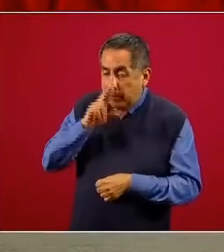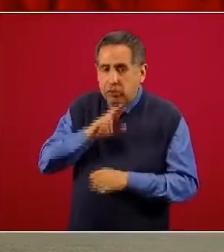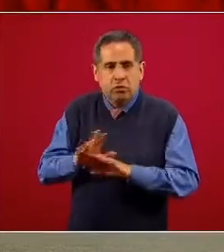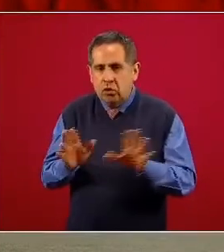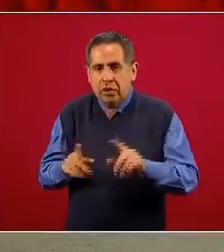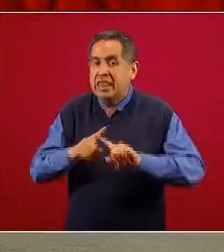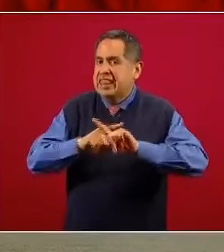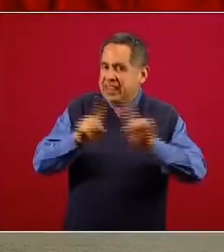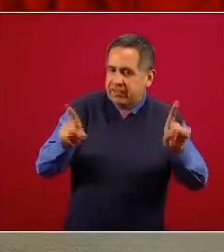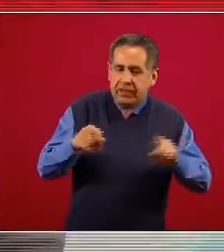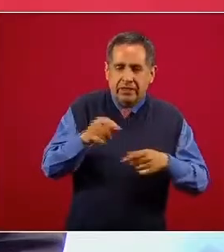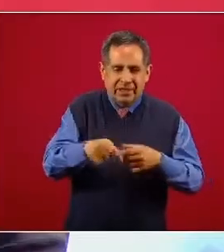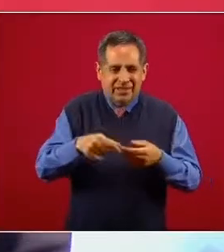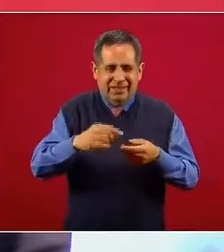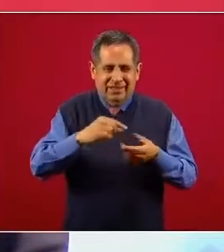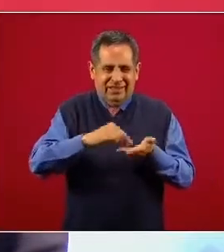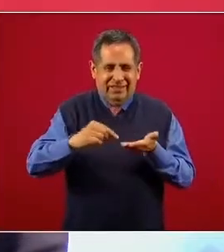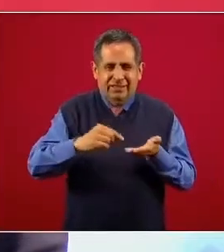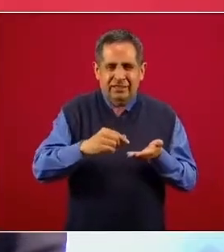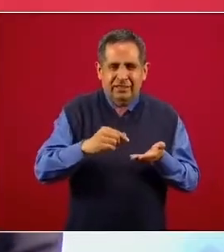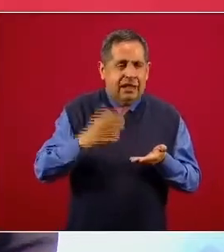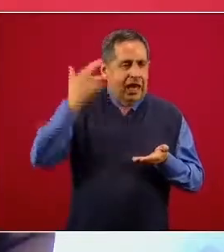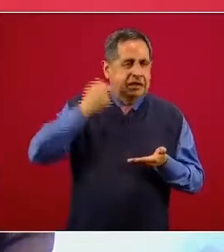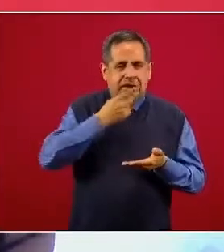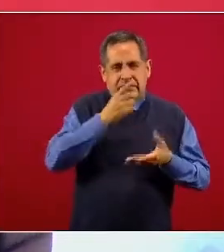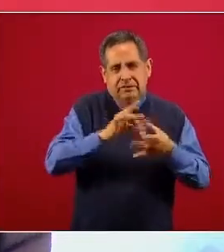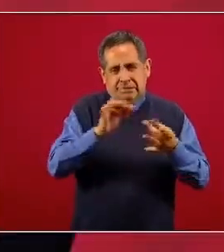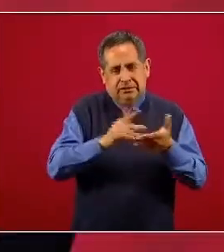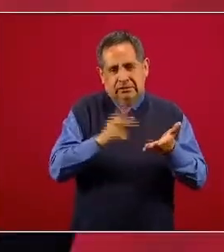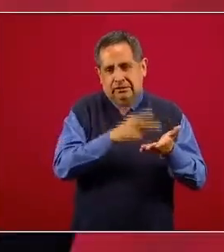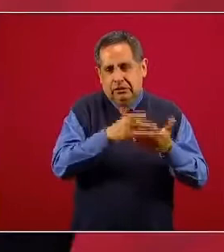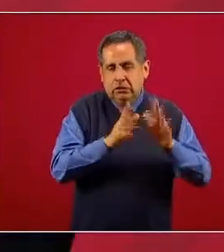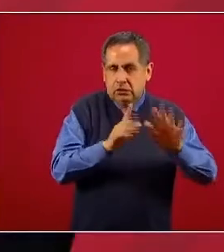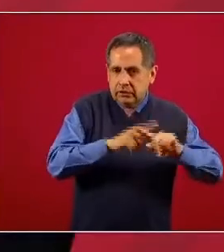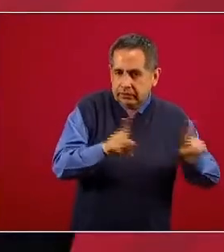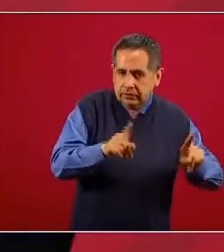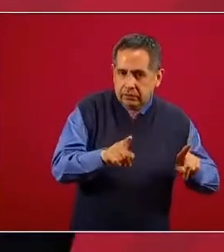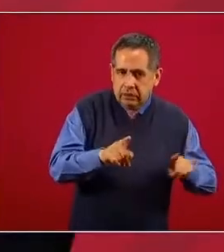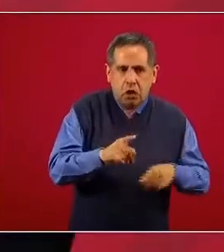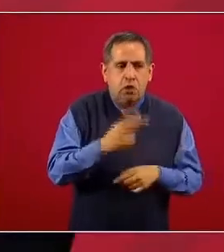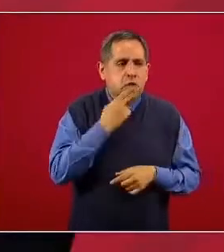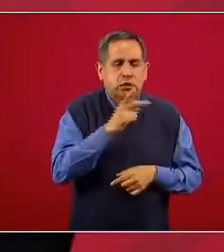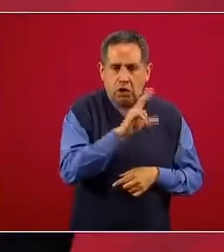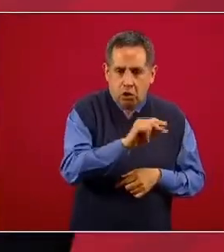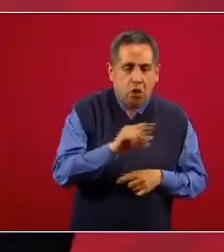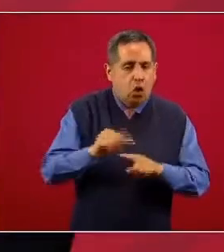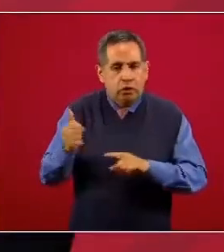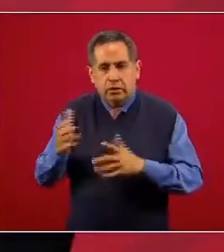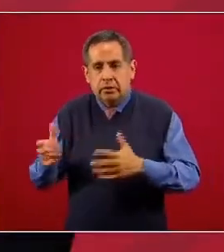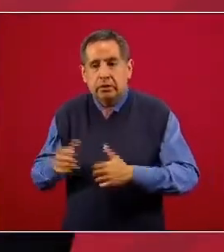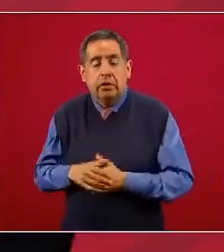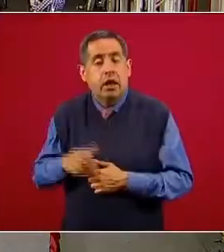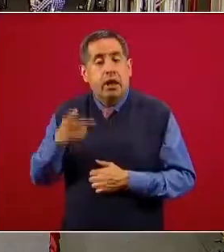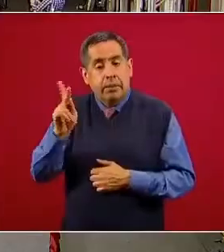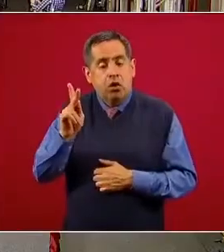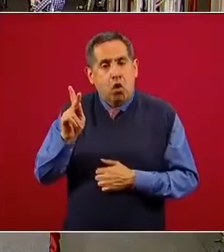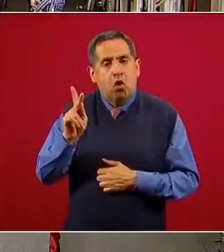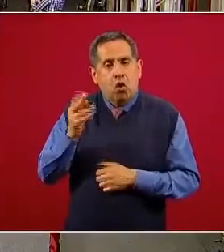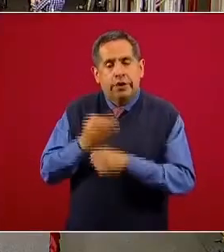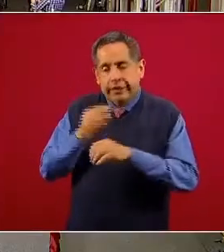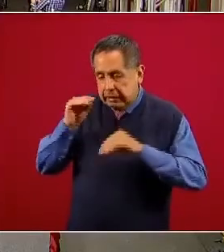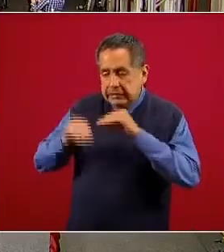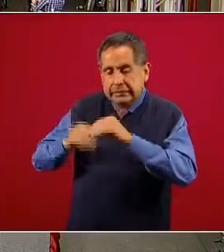pruebas rápidas, las tiras reactivas, de las que me he pronunciado repetidamente como poco útiles. Pero estamos